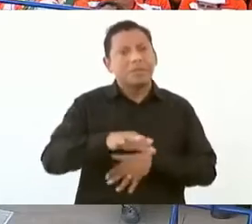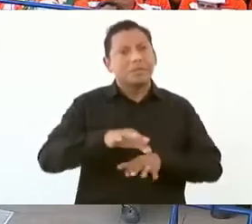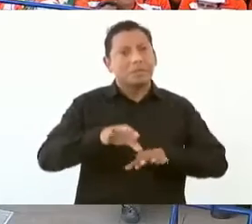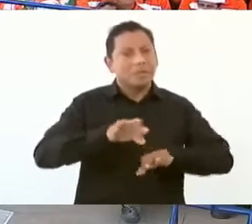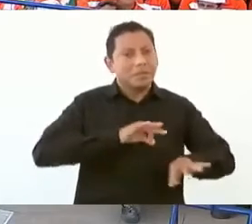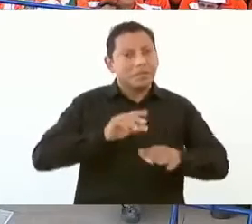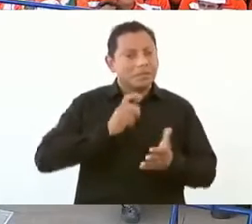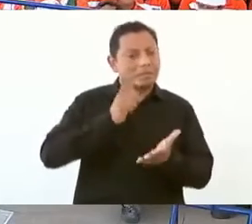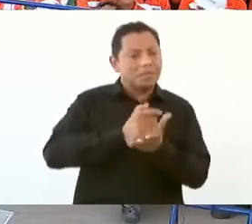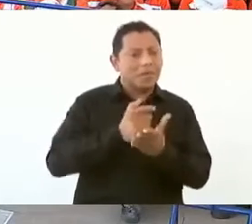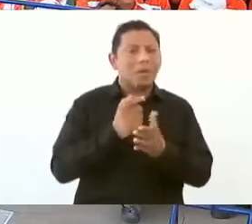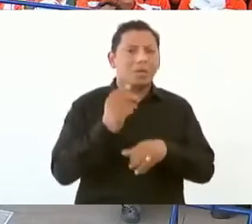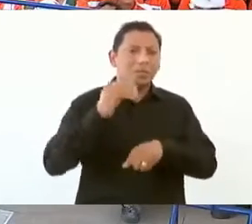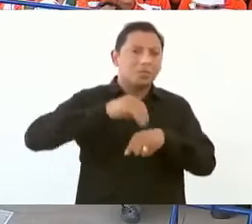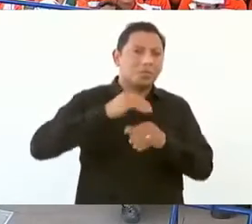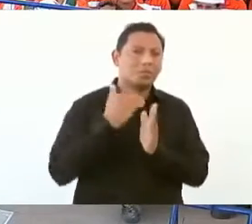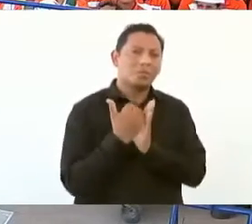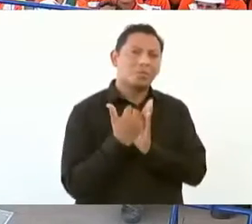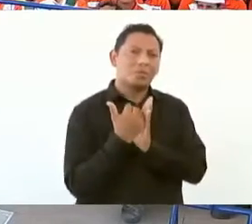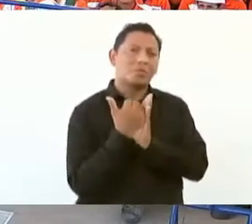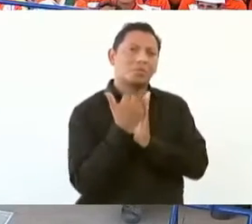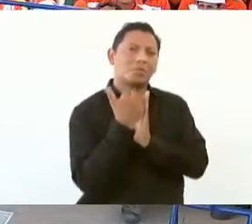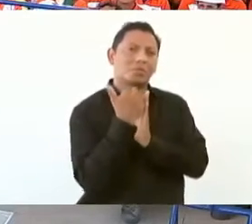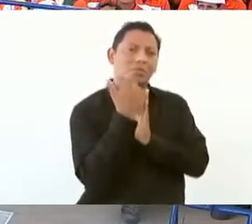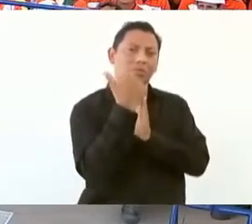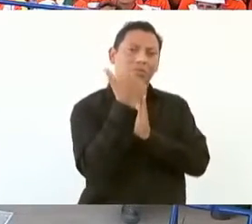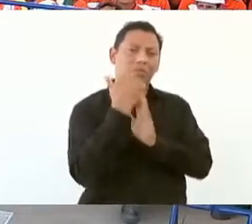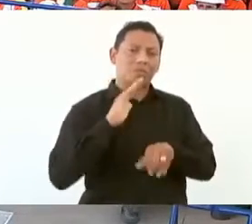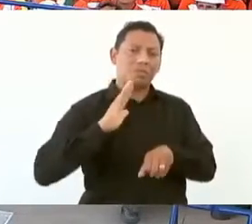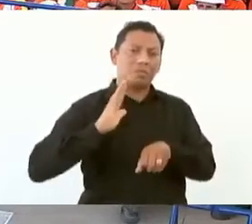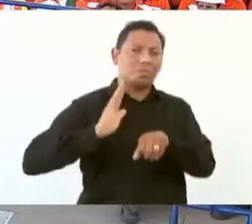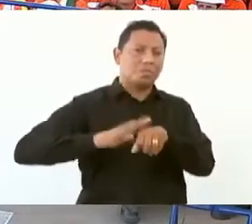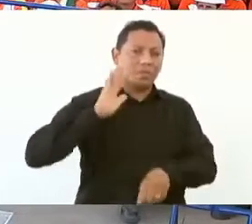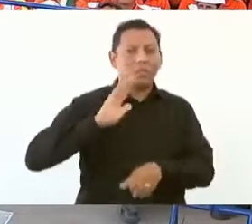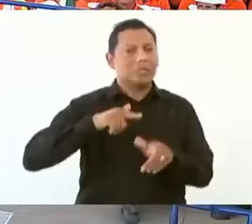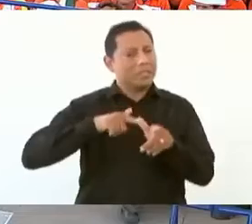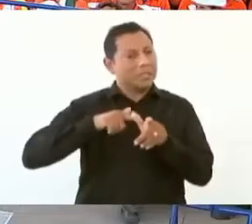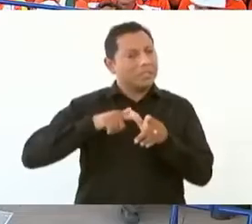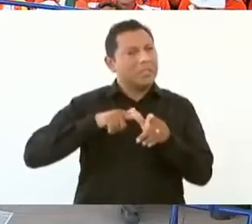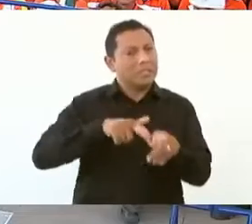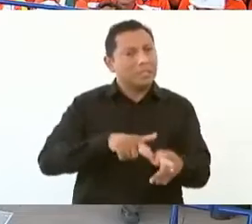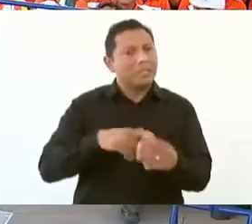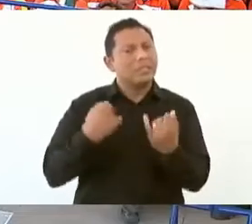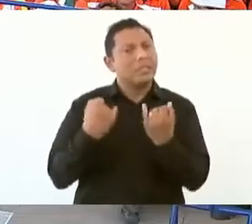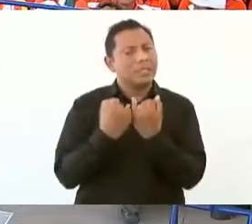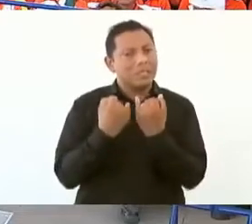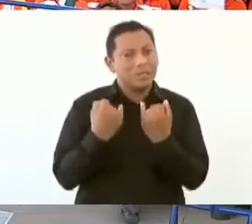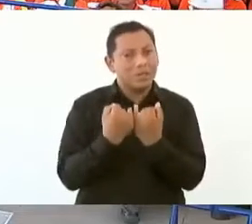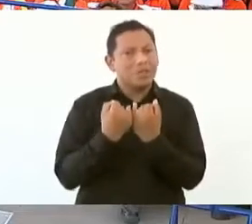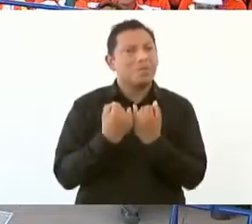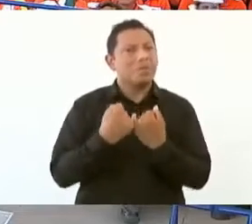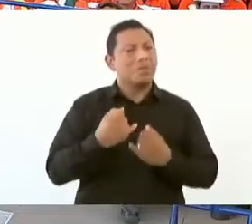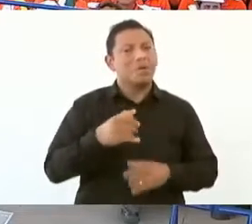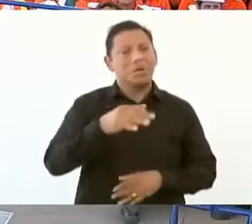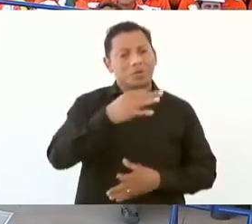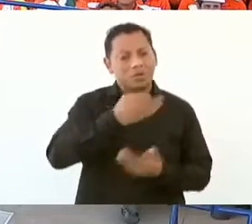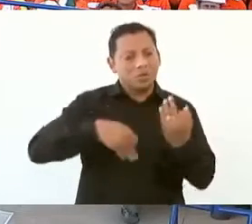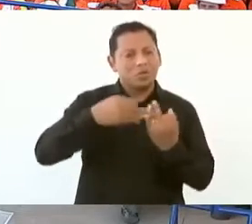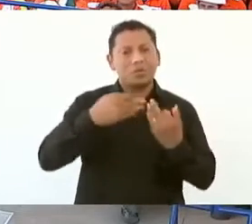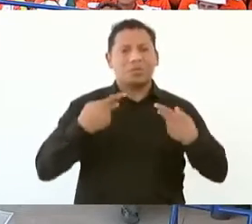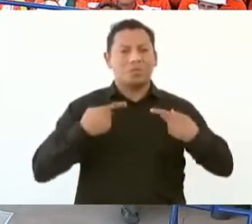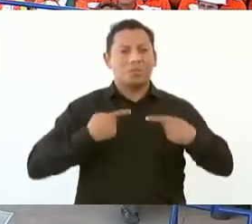incrementándose los salarios. Y sube el mínimo y tienen que seguir incrementándose todos los